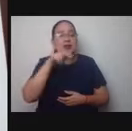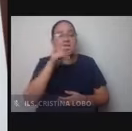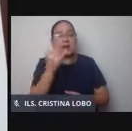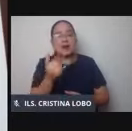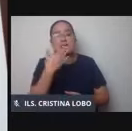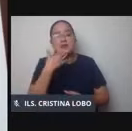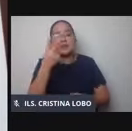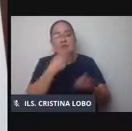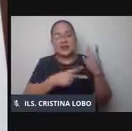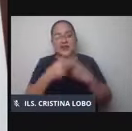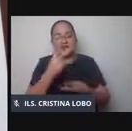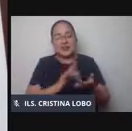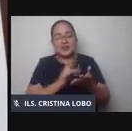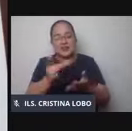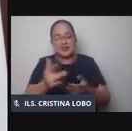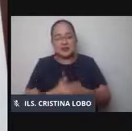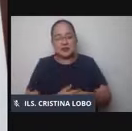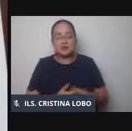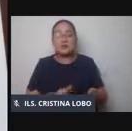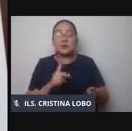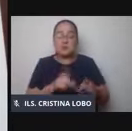Café. Gracias. Y,